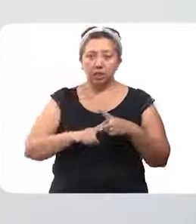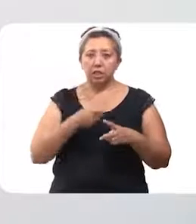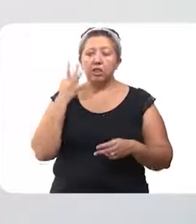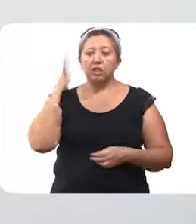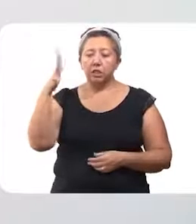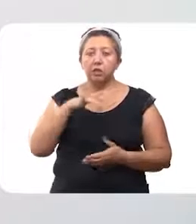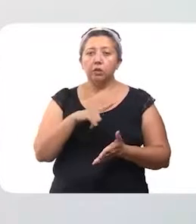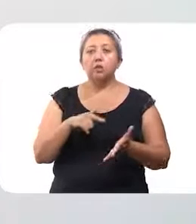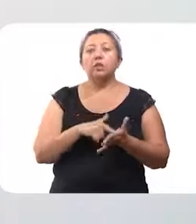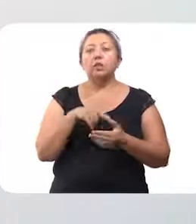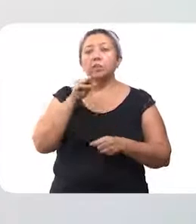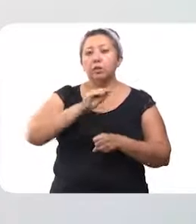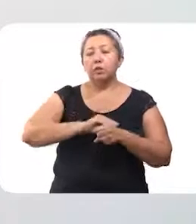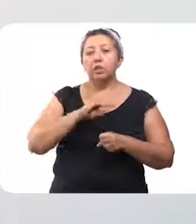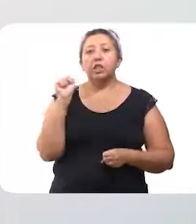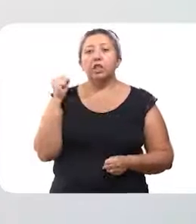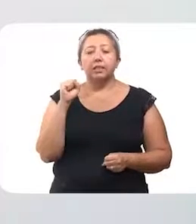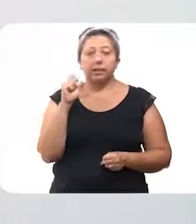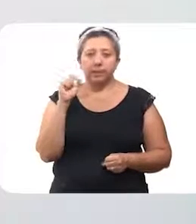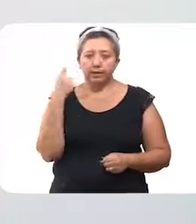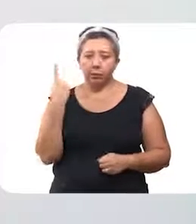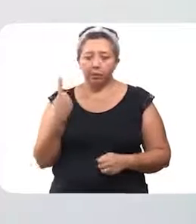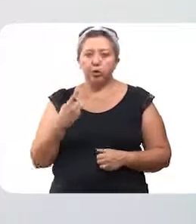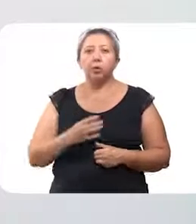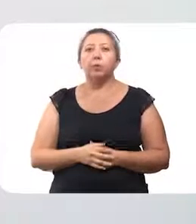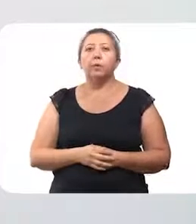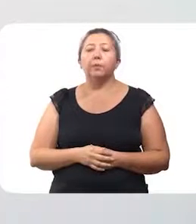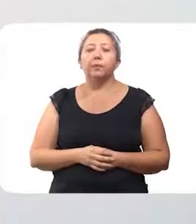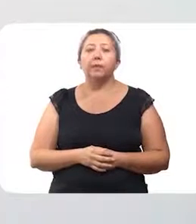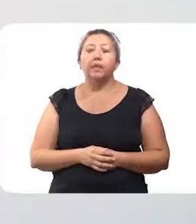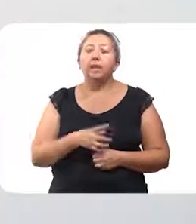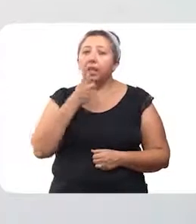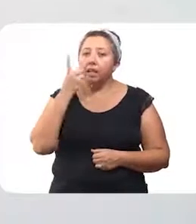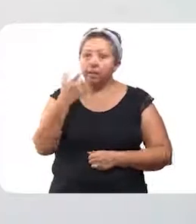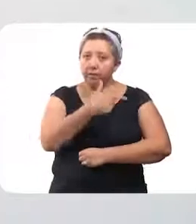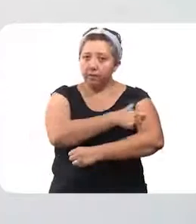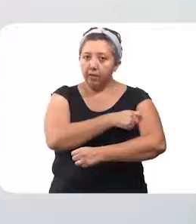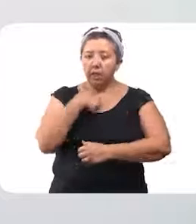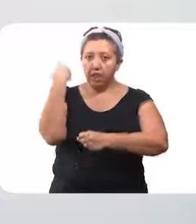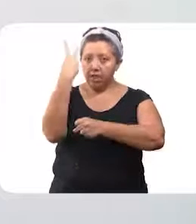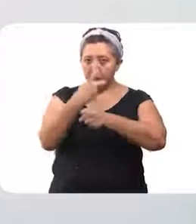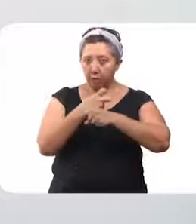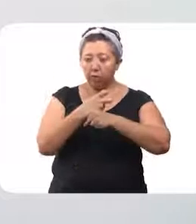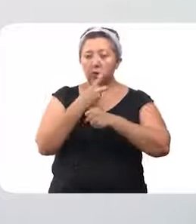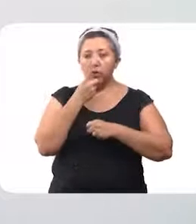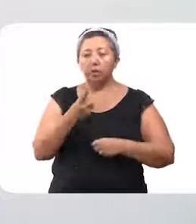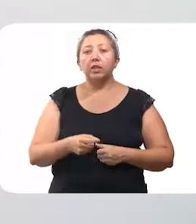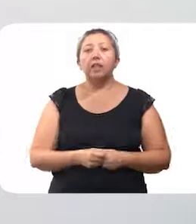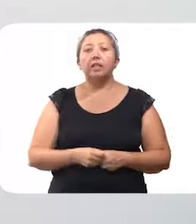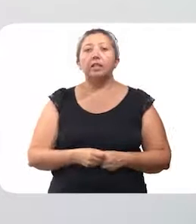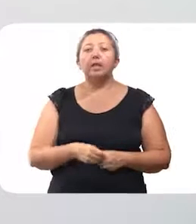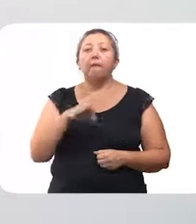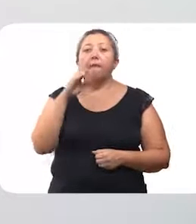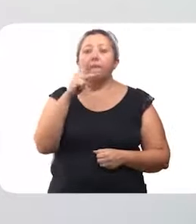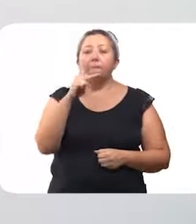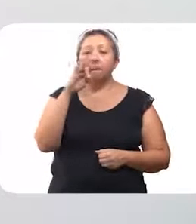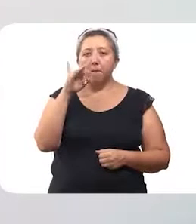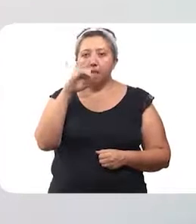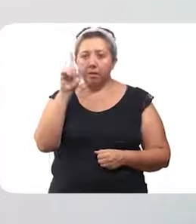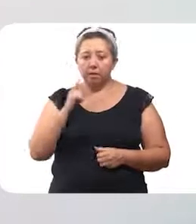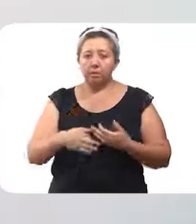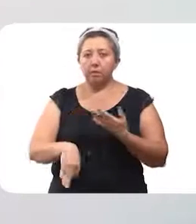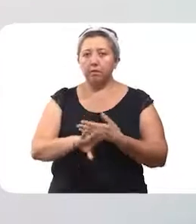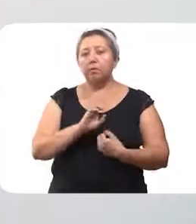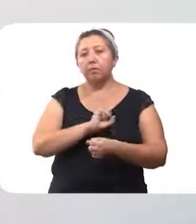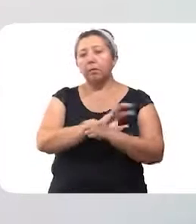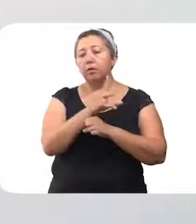el macromódulo habilitado en el Centro de Convenciones Yucatán Siglo XXI la aplicación de la segunda dosis de la vacuna de Pfizer contra el